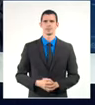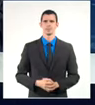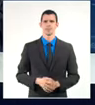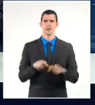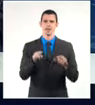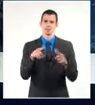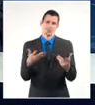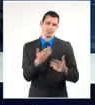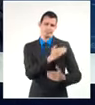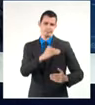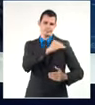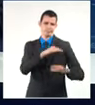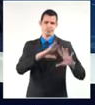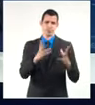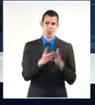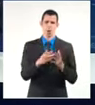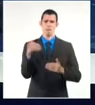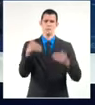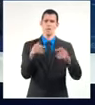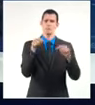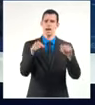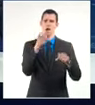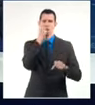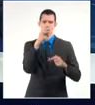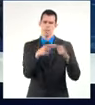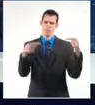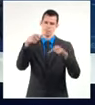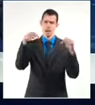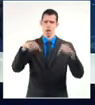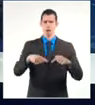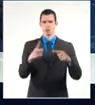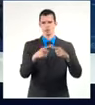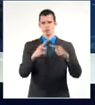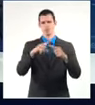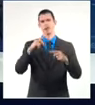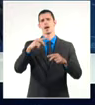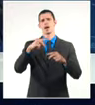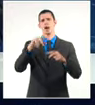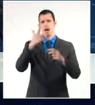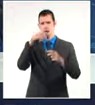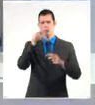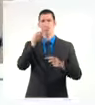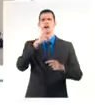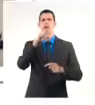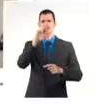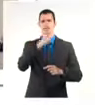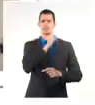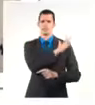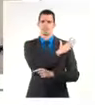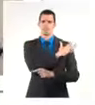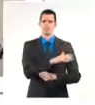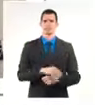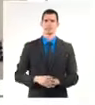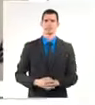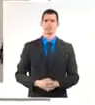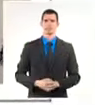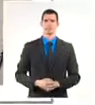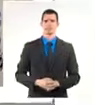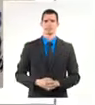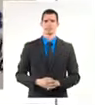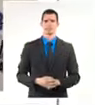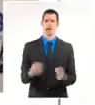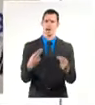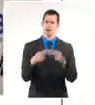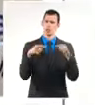por el miembro del Buró Político y ministro del Interior, general de división Lázaro Alberto Álvarez Casas. Durante el encuentro se reafirmó